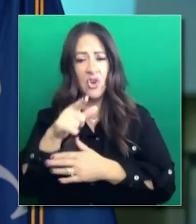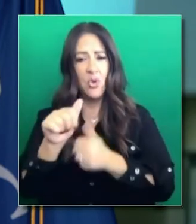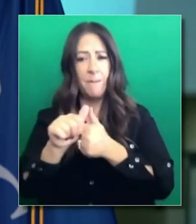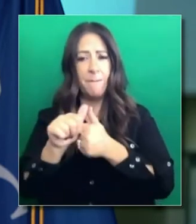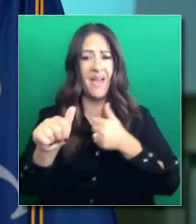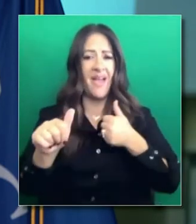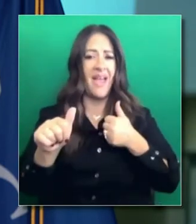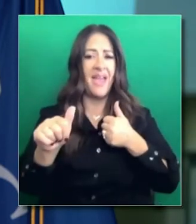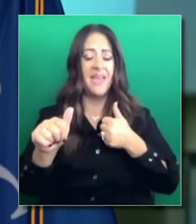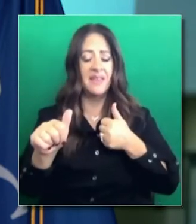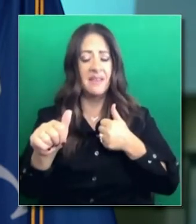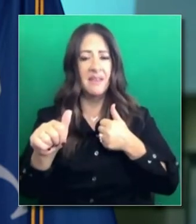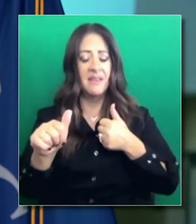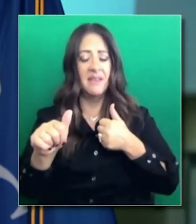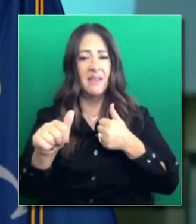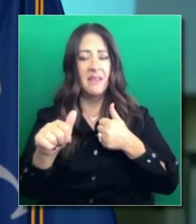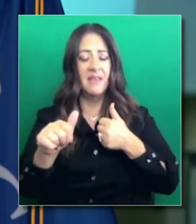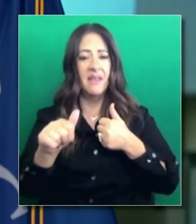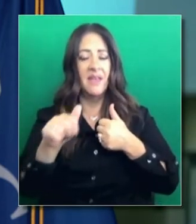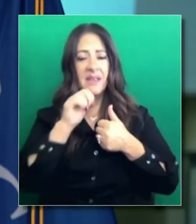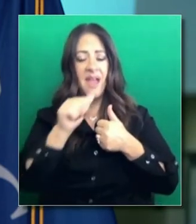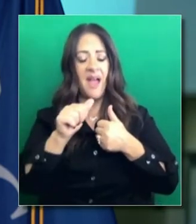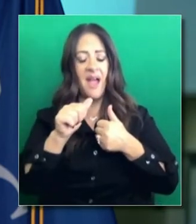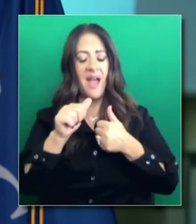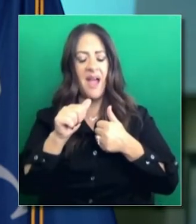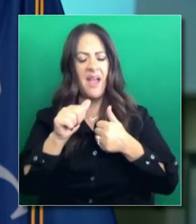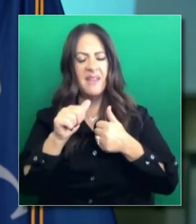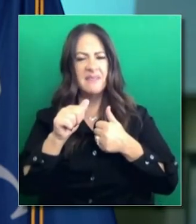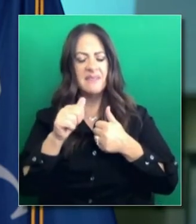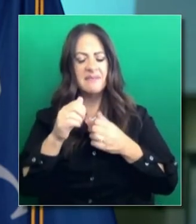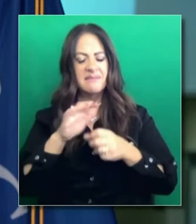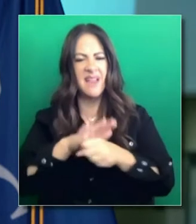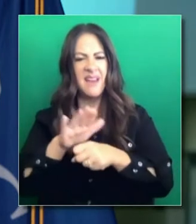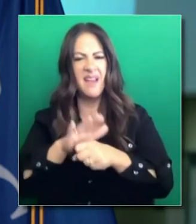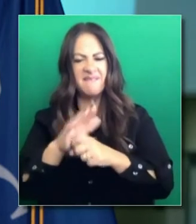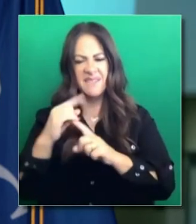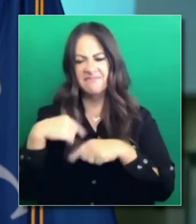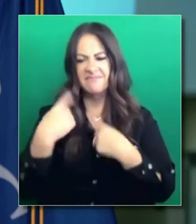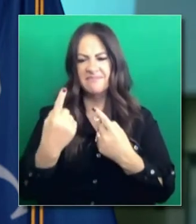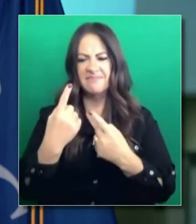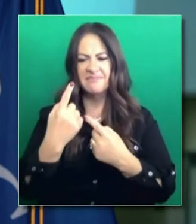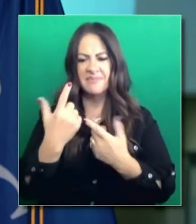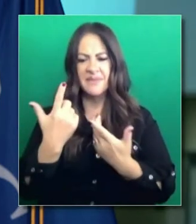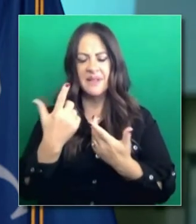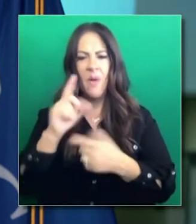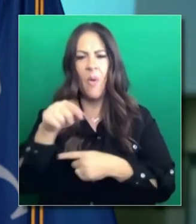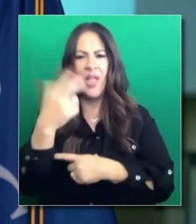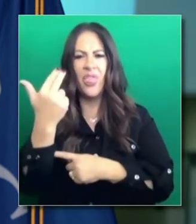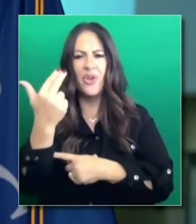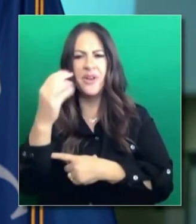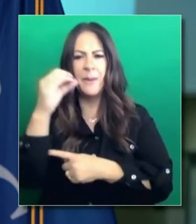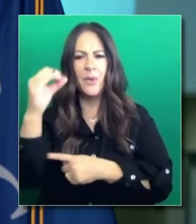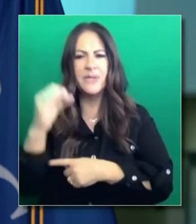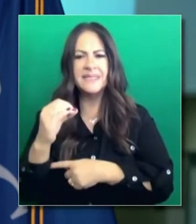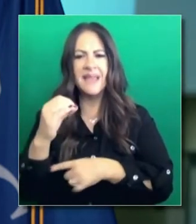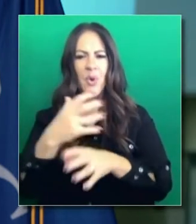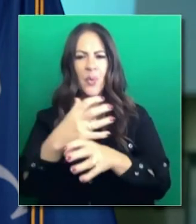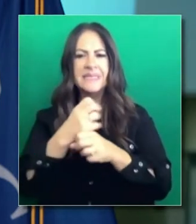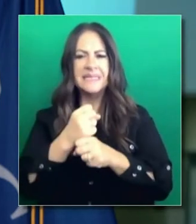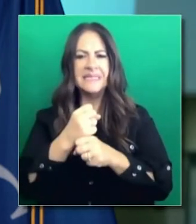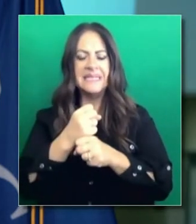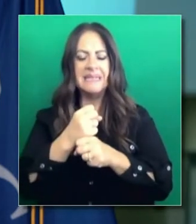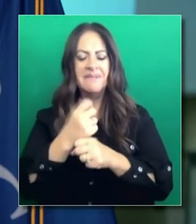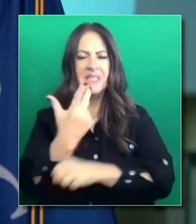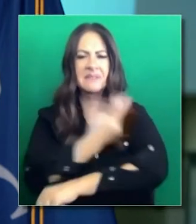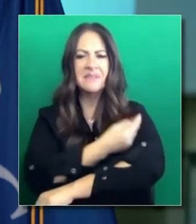no está vacunando según los tiempos previstos. Me parece que estamos en un 13%